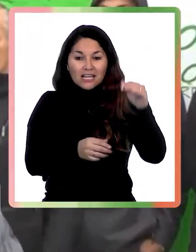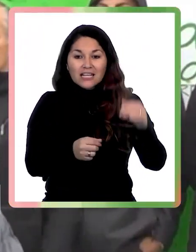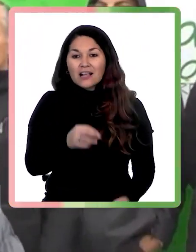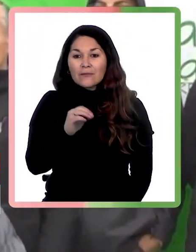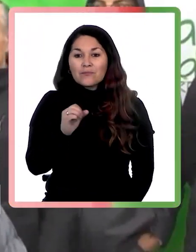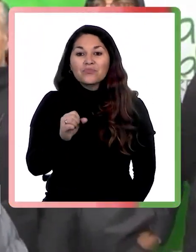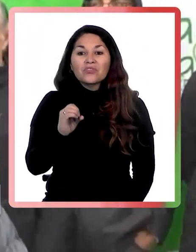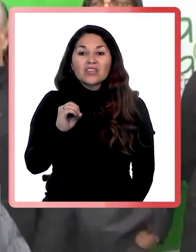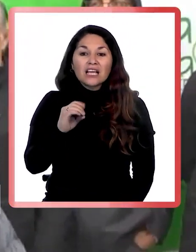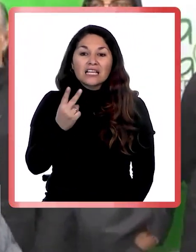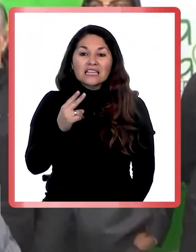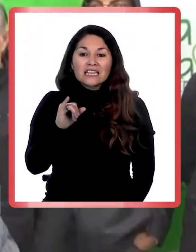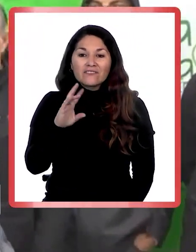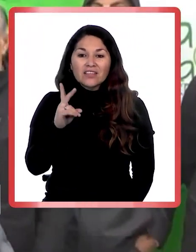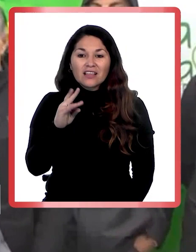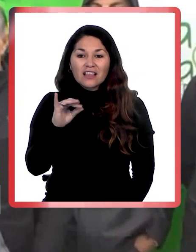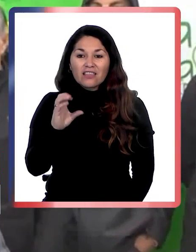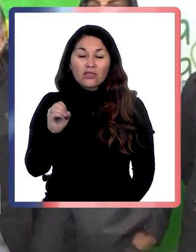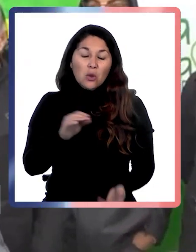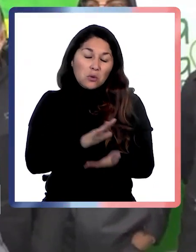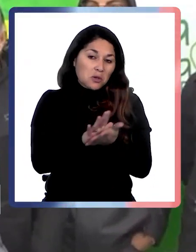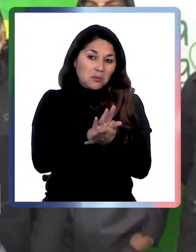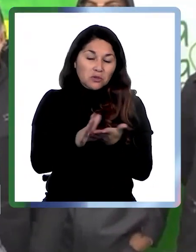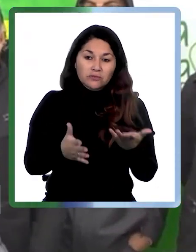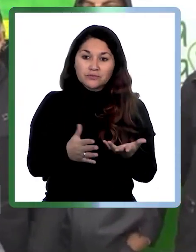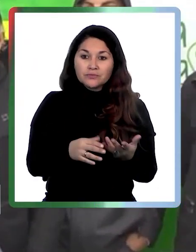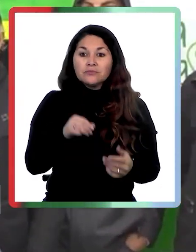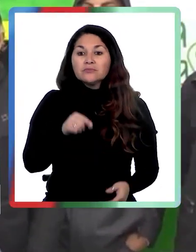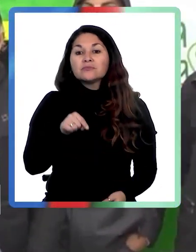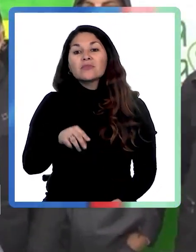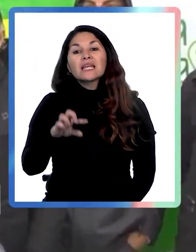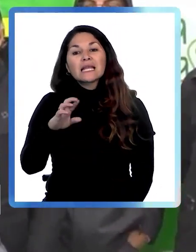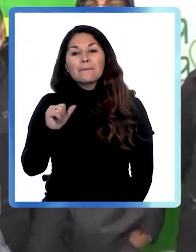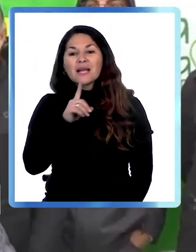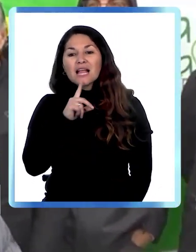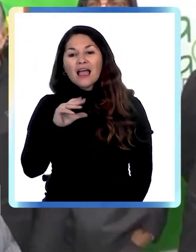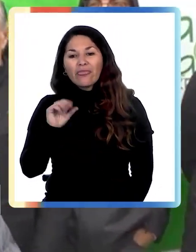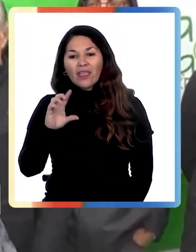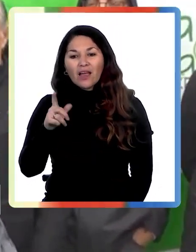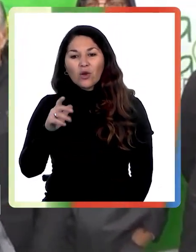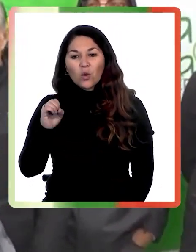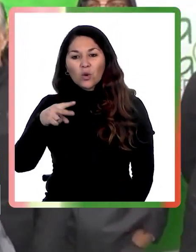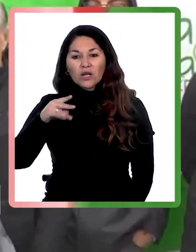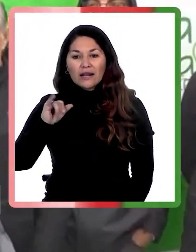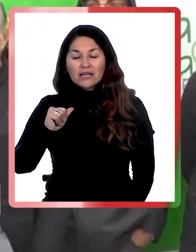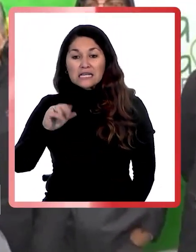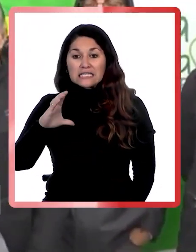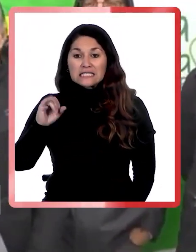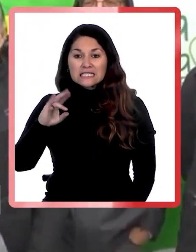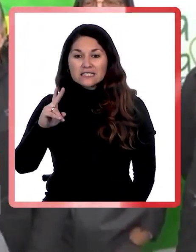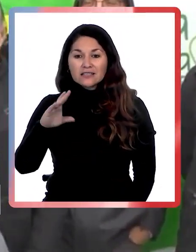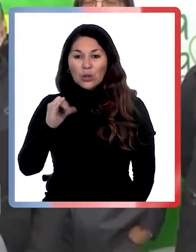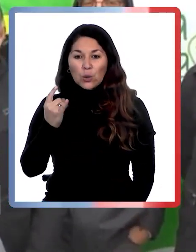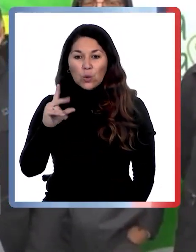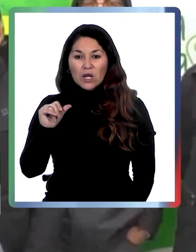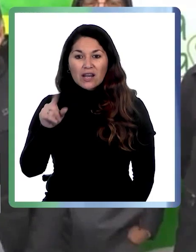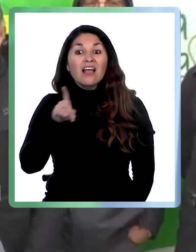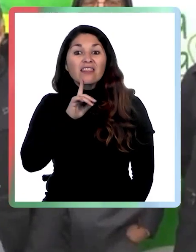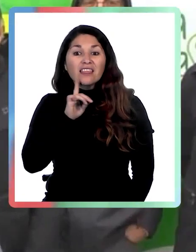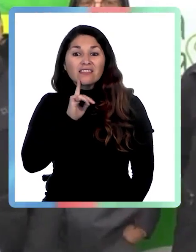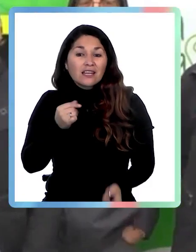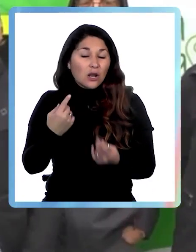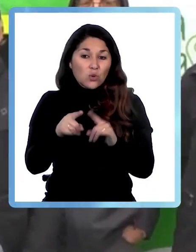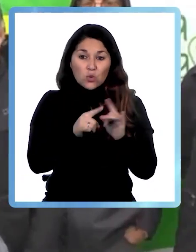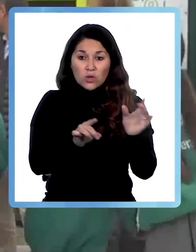de vidrio y esto en un esfuerzo junto con patona circular un punto nuevo de reciclaje que recoge